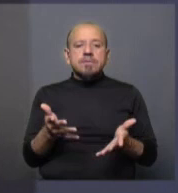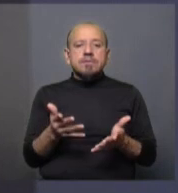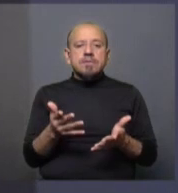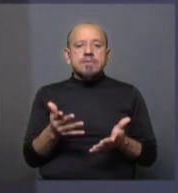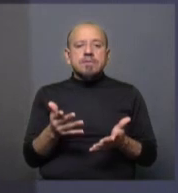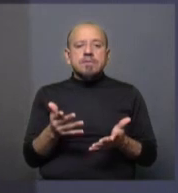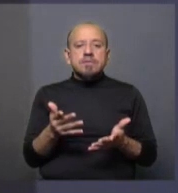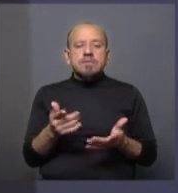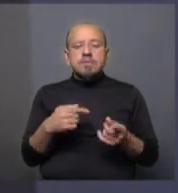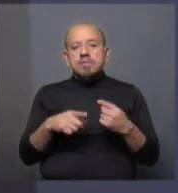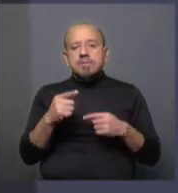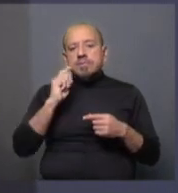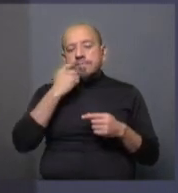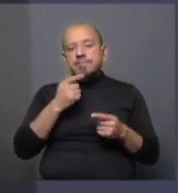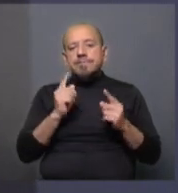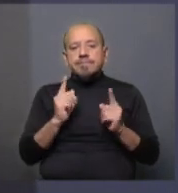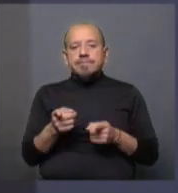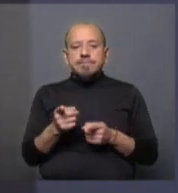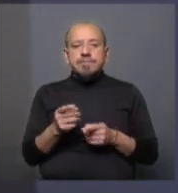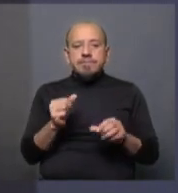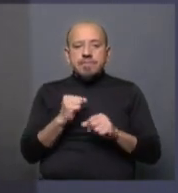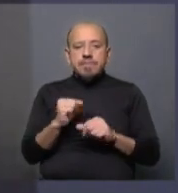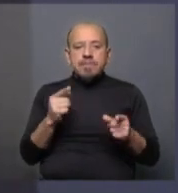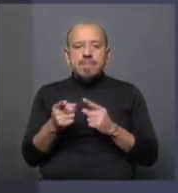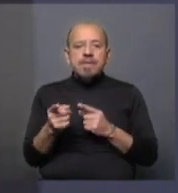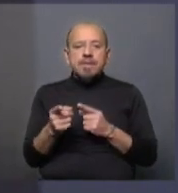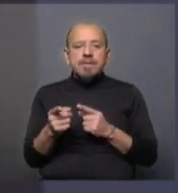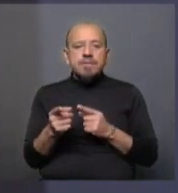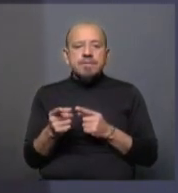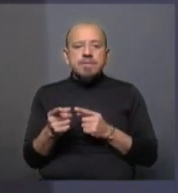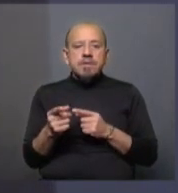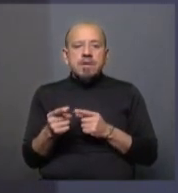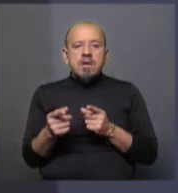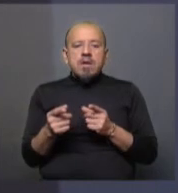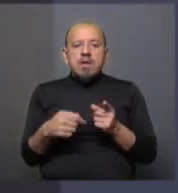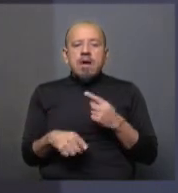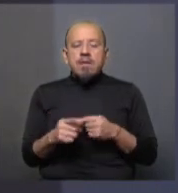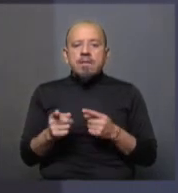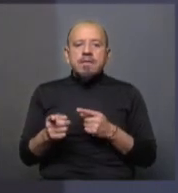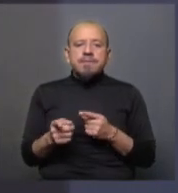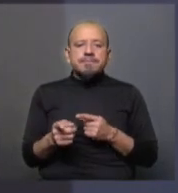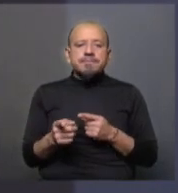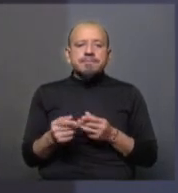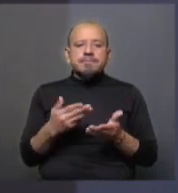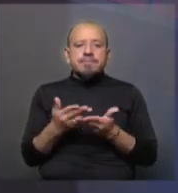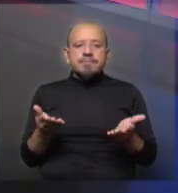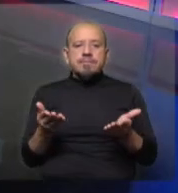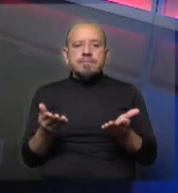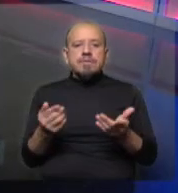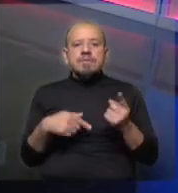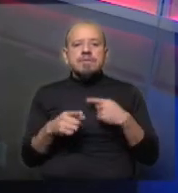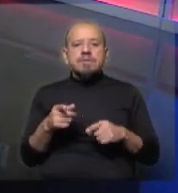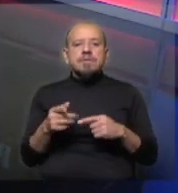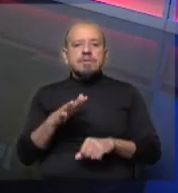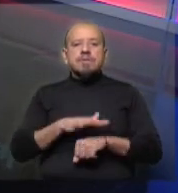también el tema de que la gente pueda estar libremente haciendo otra cosa enchufada lo puedo ver en cualquier momento lo